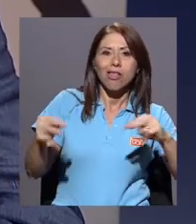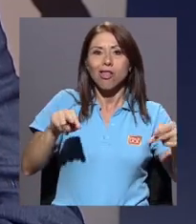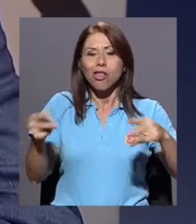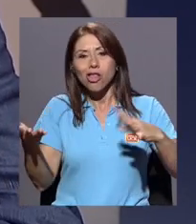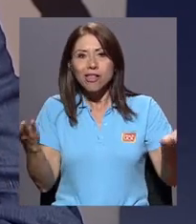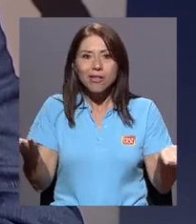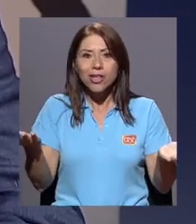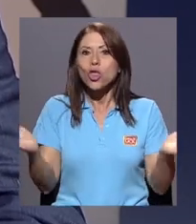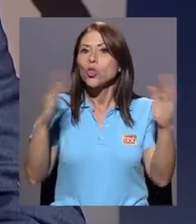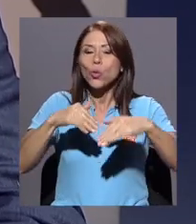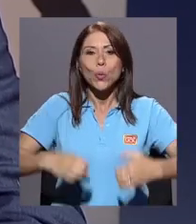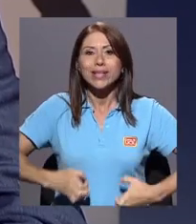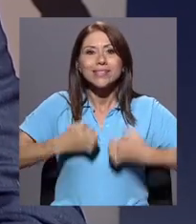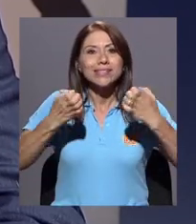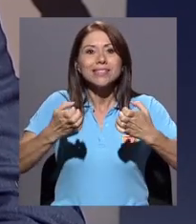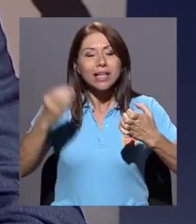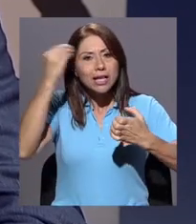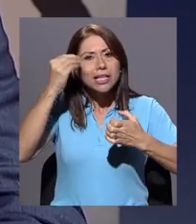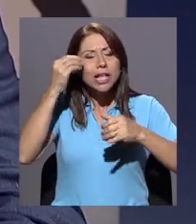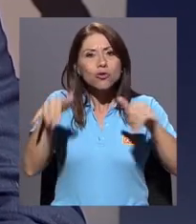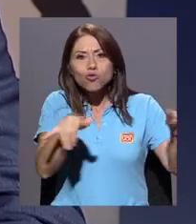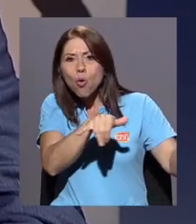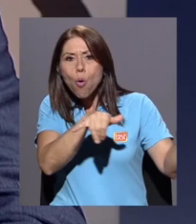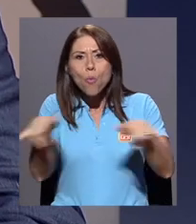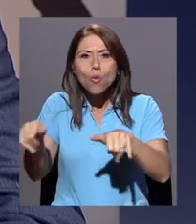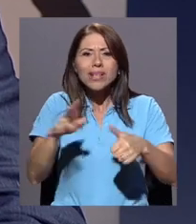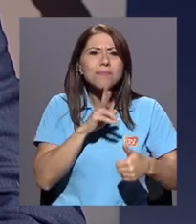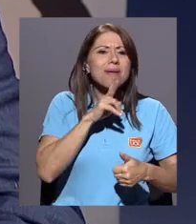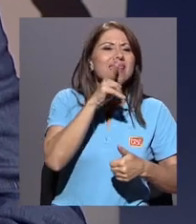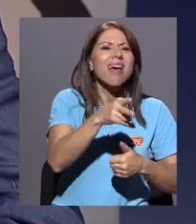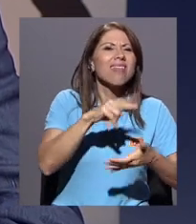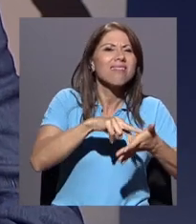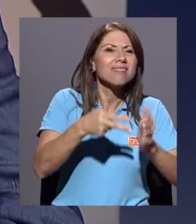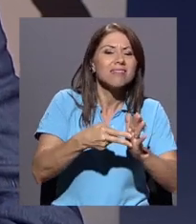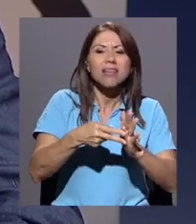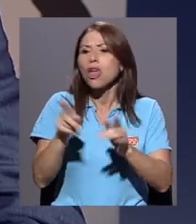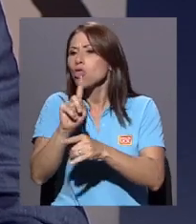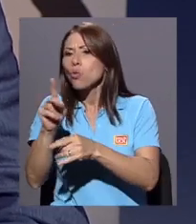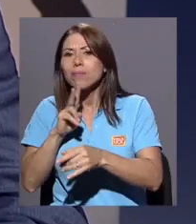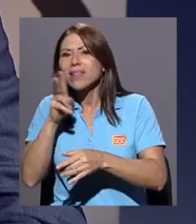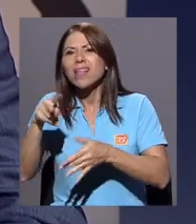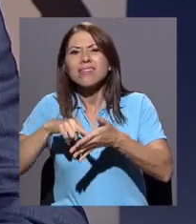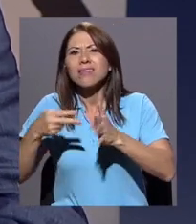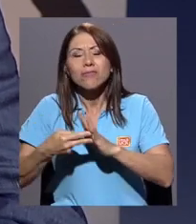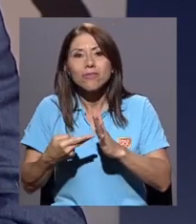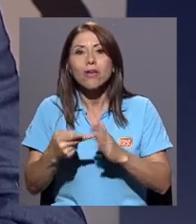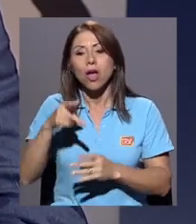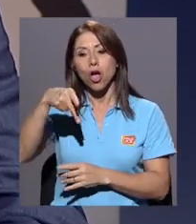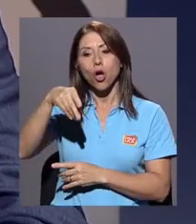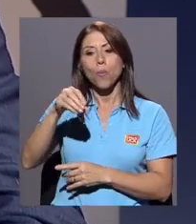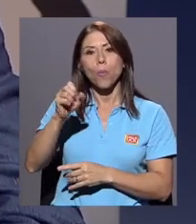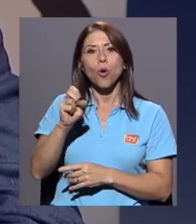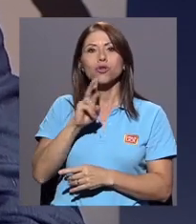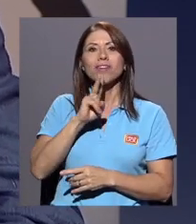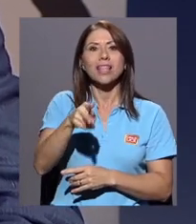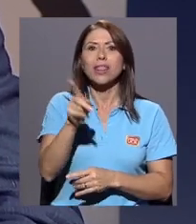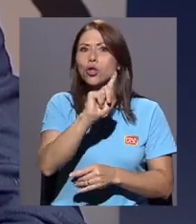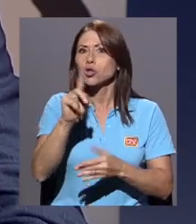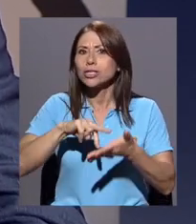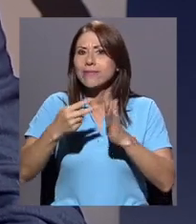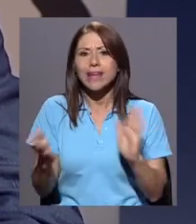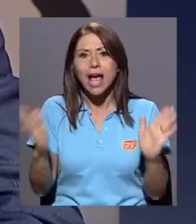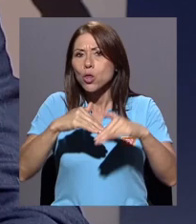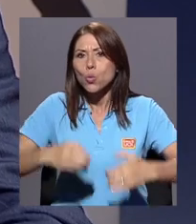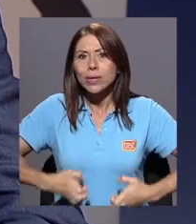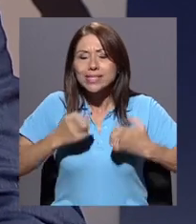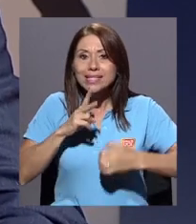viceversa. Digamos que no existen criterios comunes de determinar qué es verdad y qué no lo es. Entonces, para mí la posverdad no es que no exista la verdad, sino que la